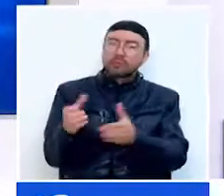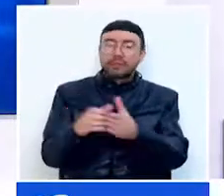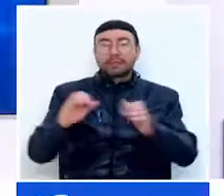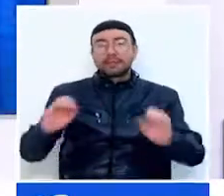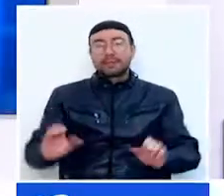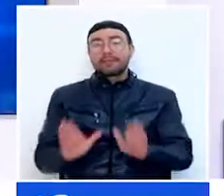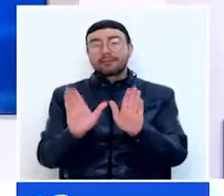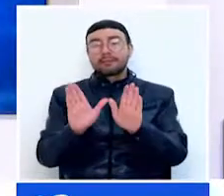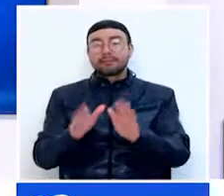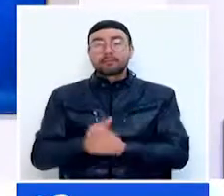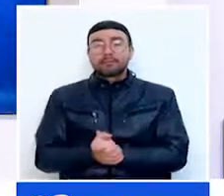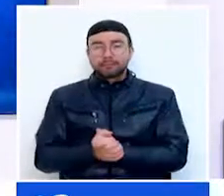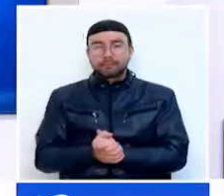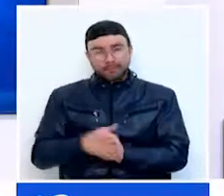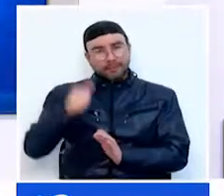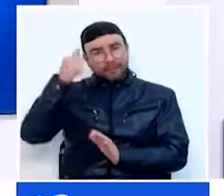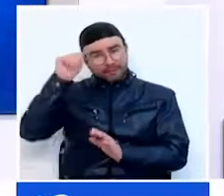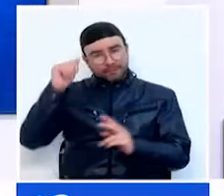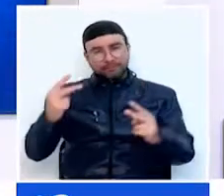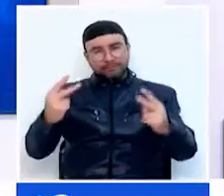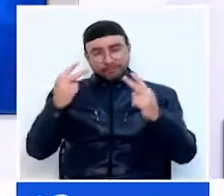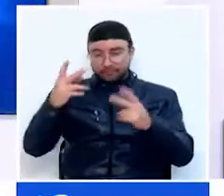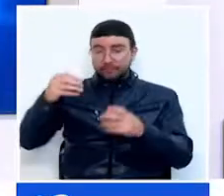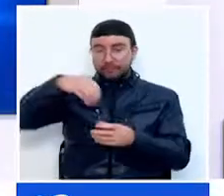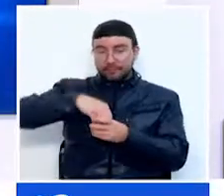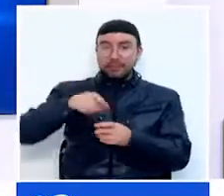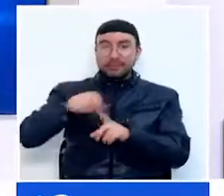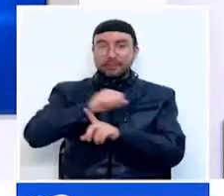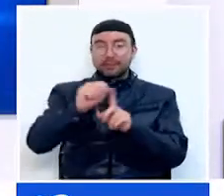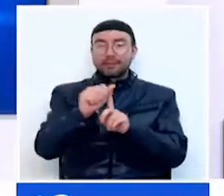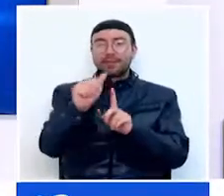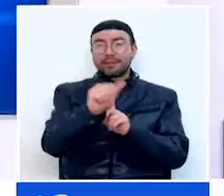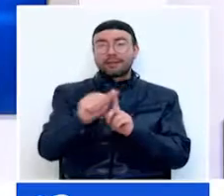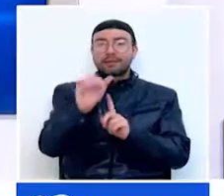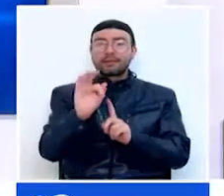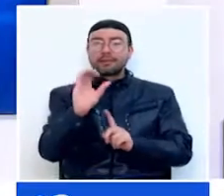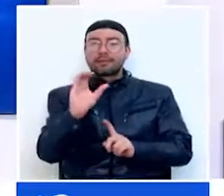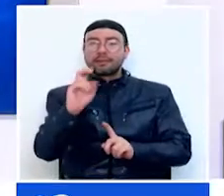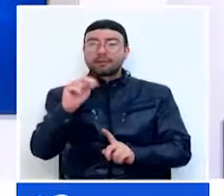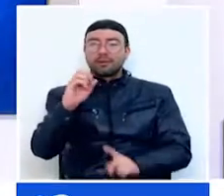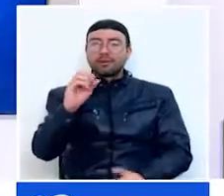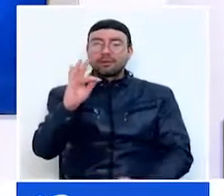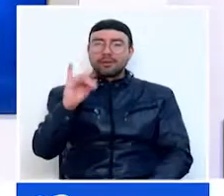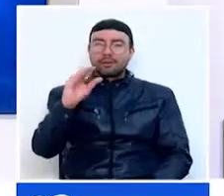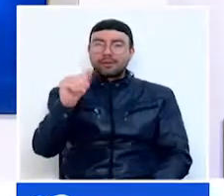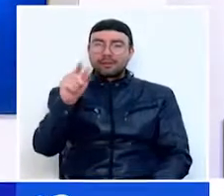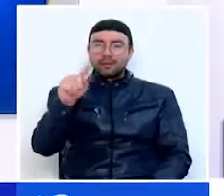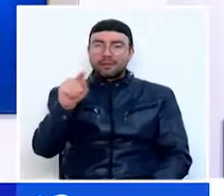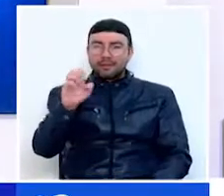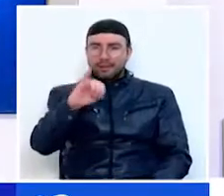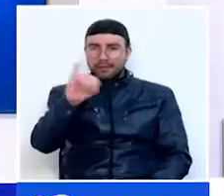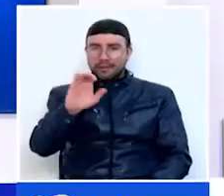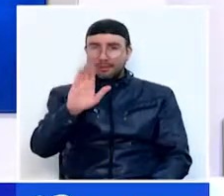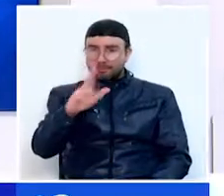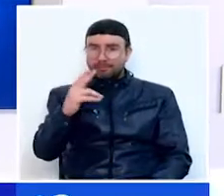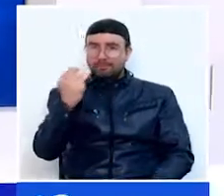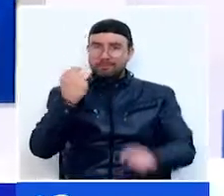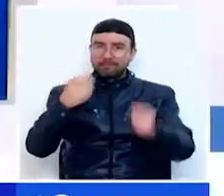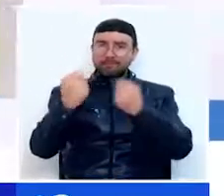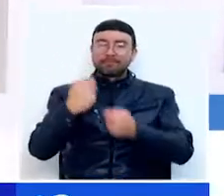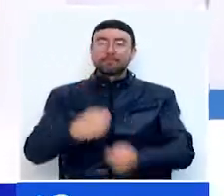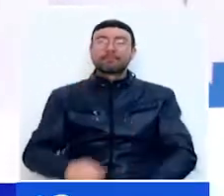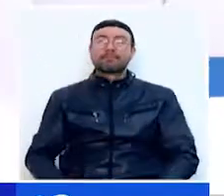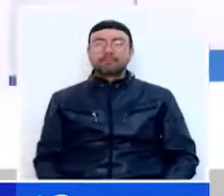Defensoría del Pueblo. Recuerde seguirnos a través de nuestras redes sociales como @TCNoticiasEG. Una pausa y ya regresamos con más información en Telecafé Noticias.